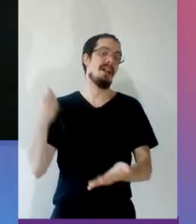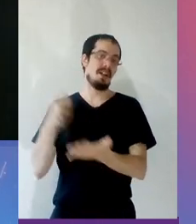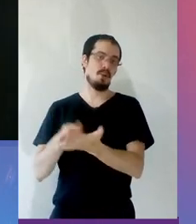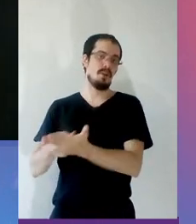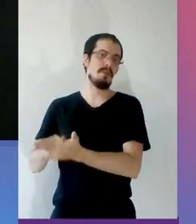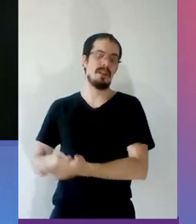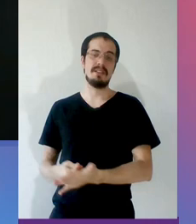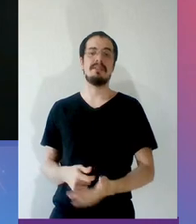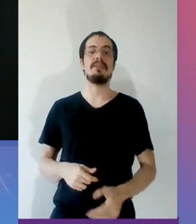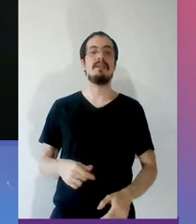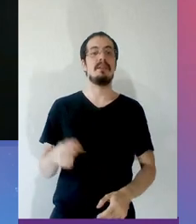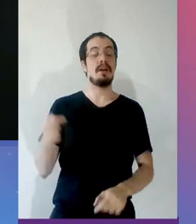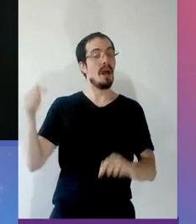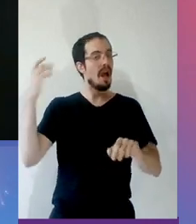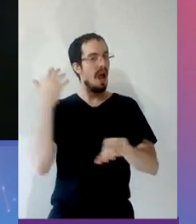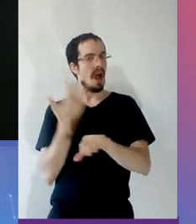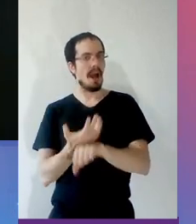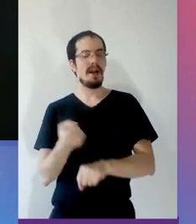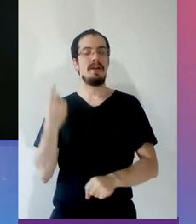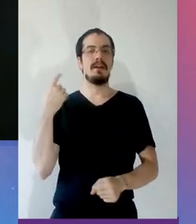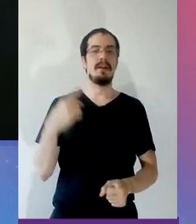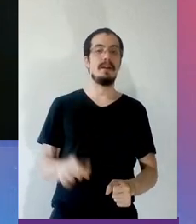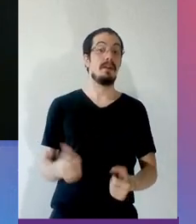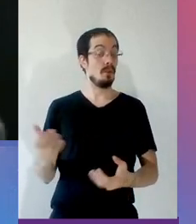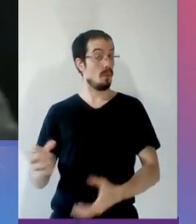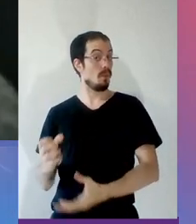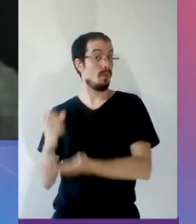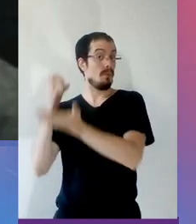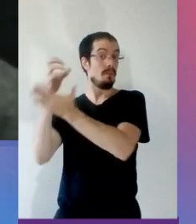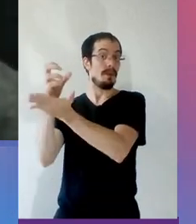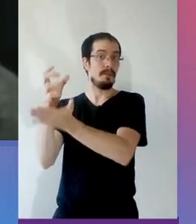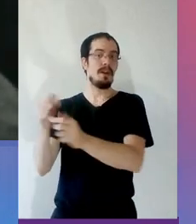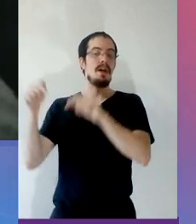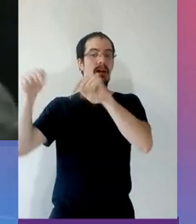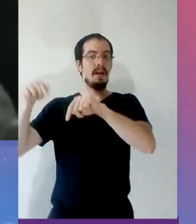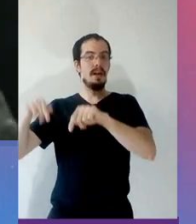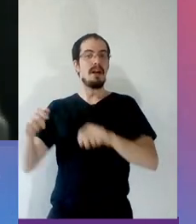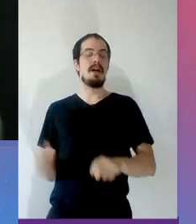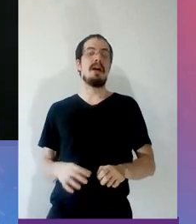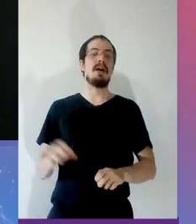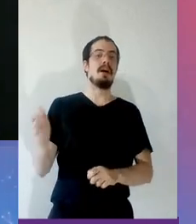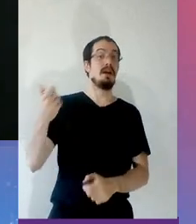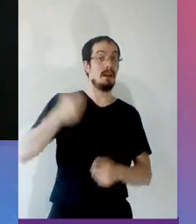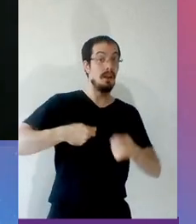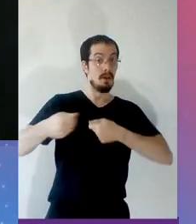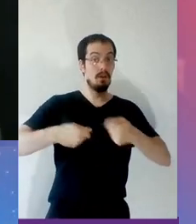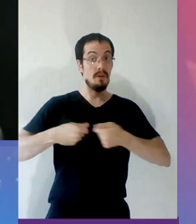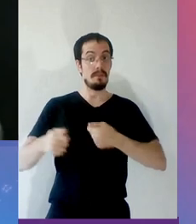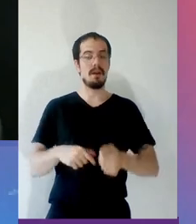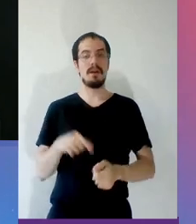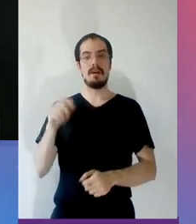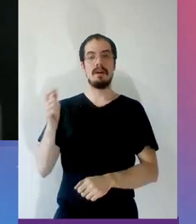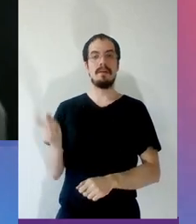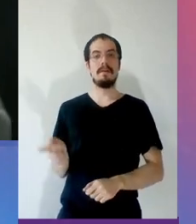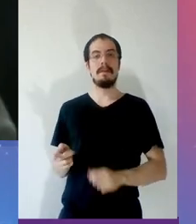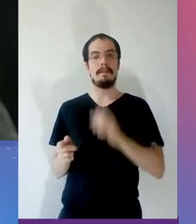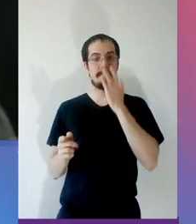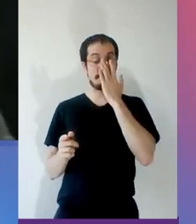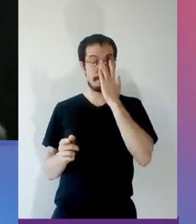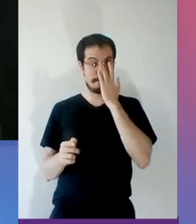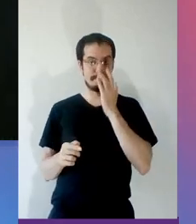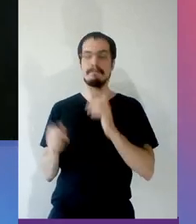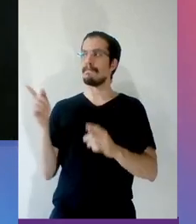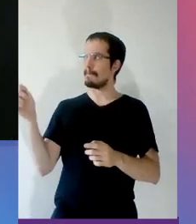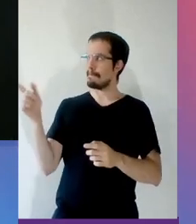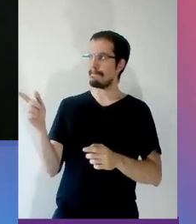un premio Nobel de Economía de la Universidad de Chicago, tan desprestigiada en general entre nosotros, por lo que nos trajeron